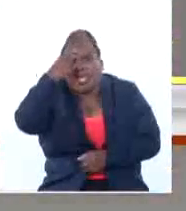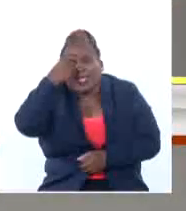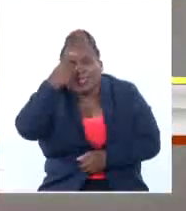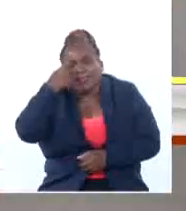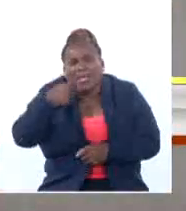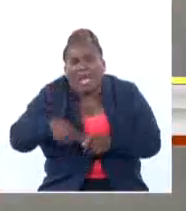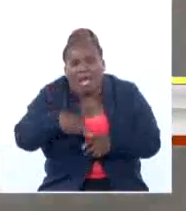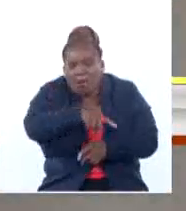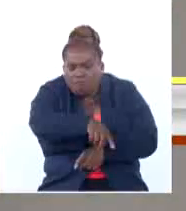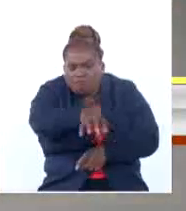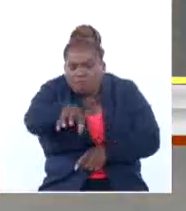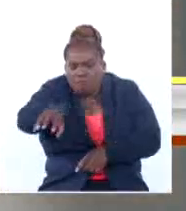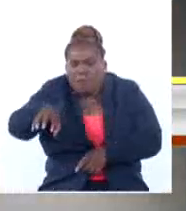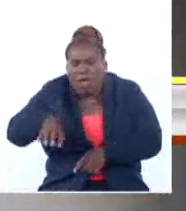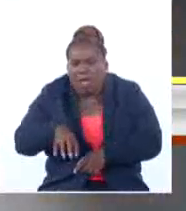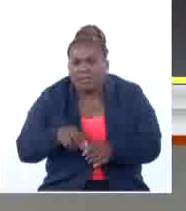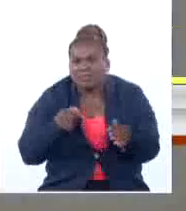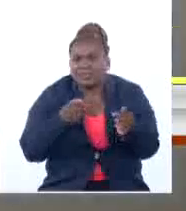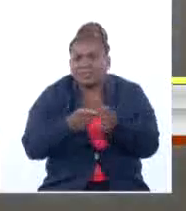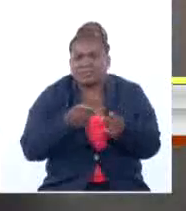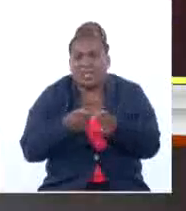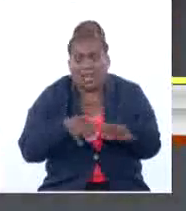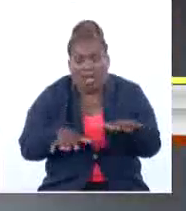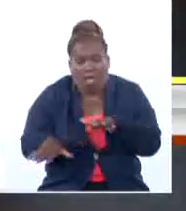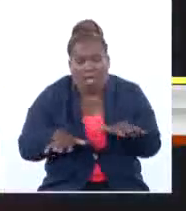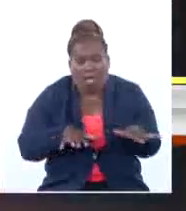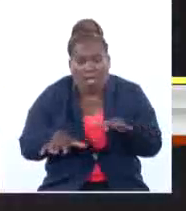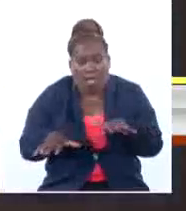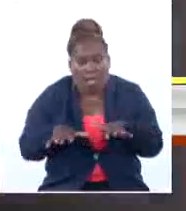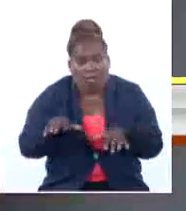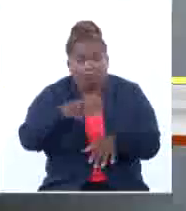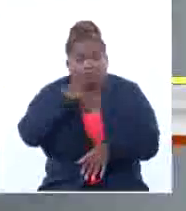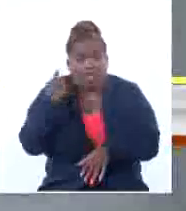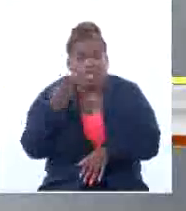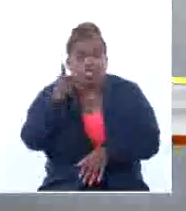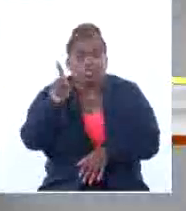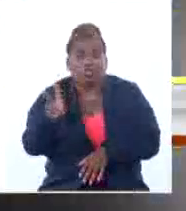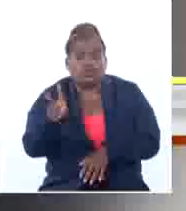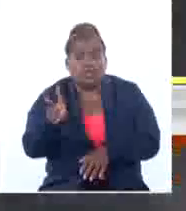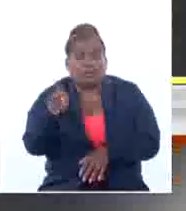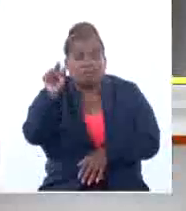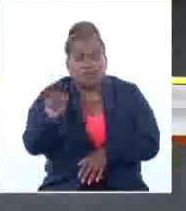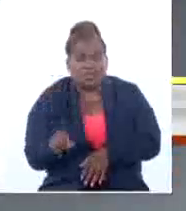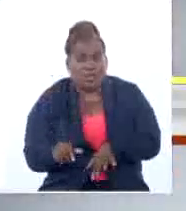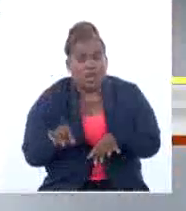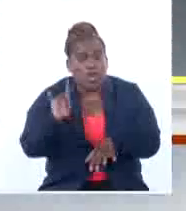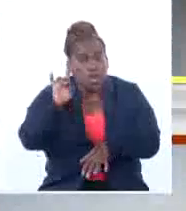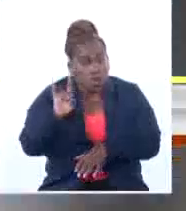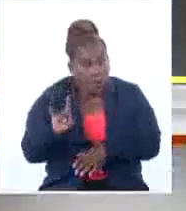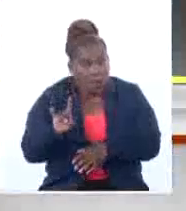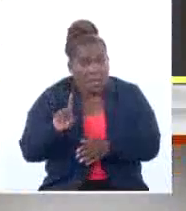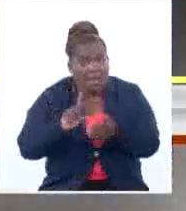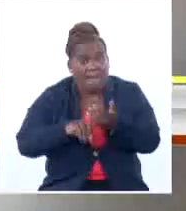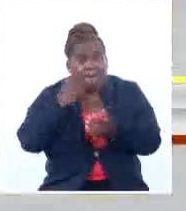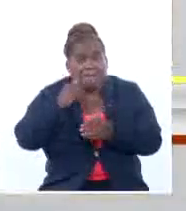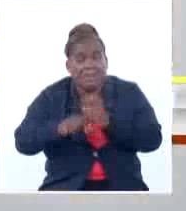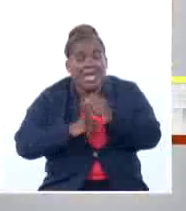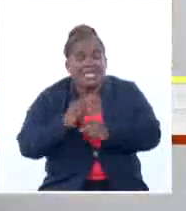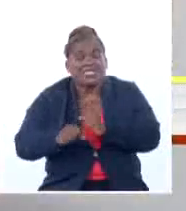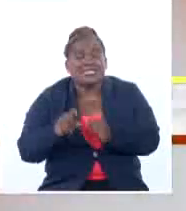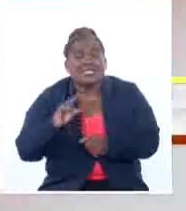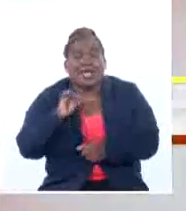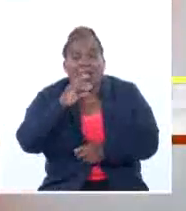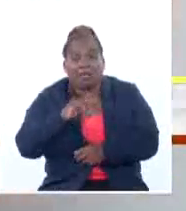y en Uzbekistán. El movimiento telúrico acabó con la vida de 12 personas, de ellas 9 pakistaníes y 3 afganos,